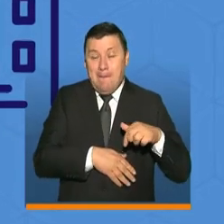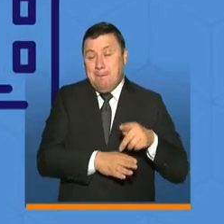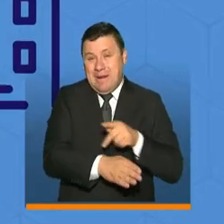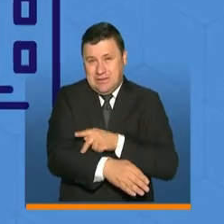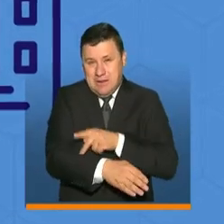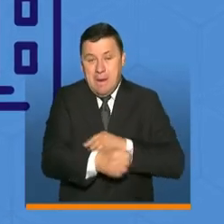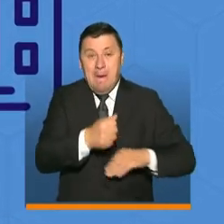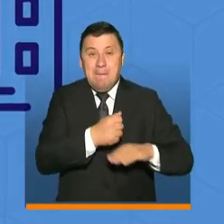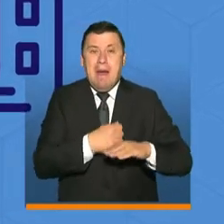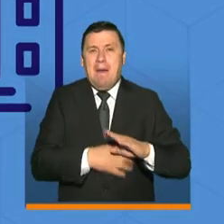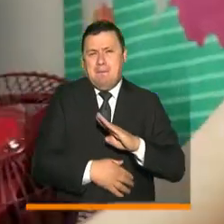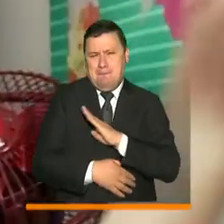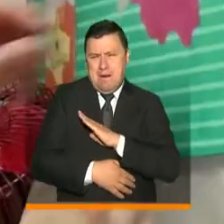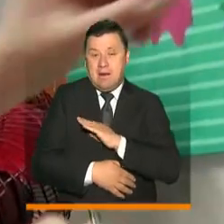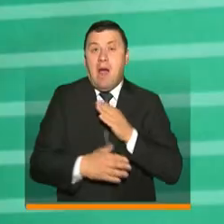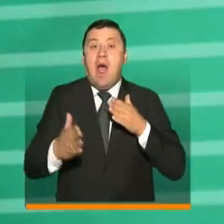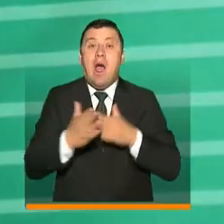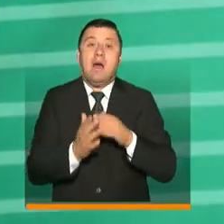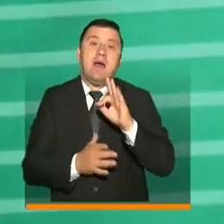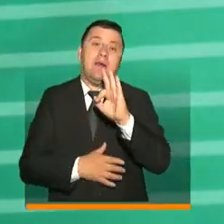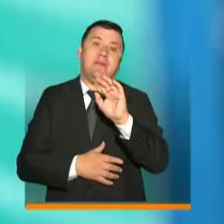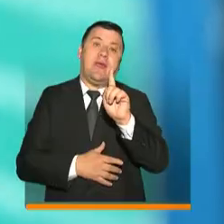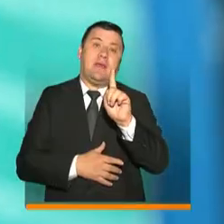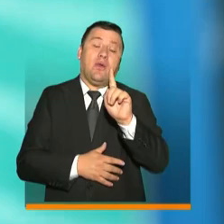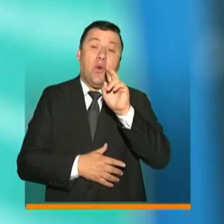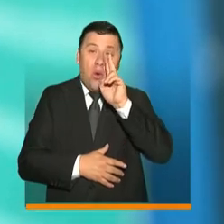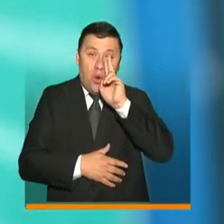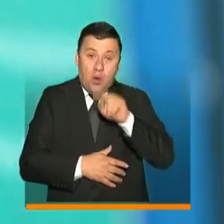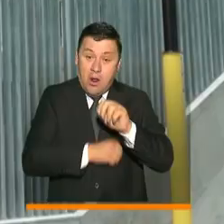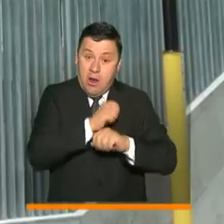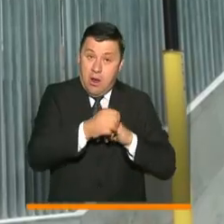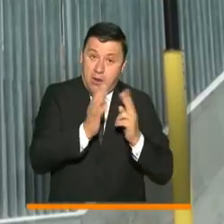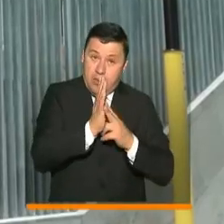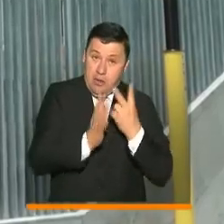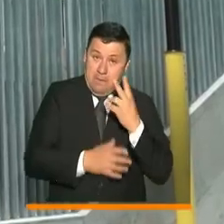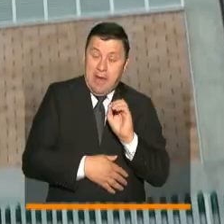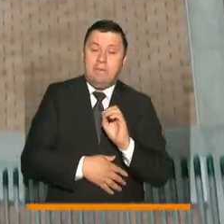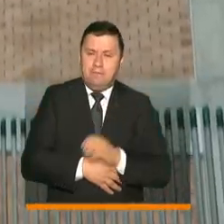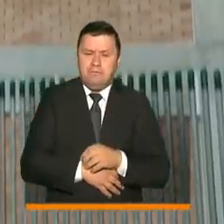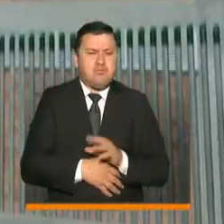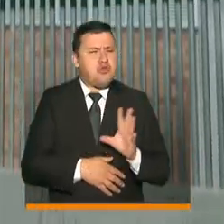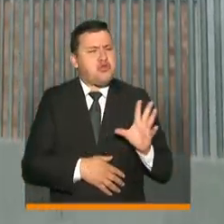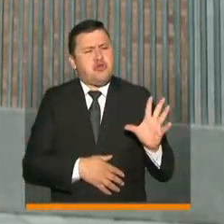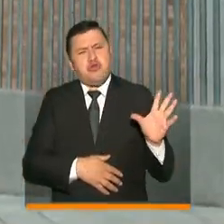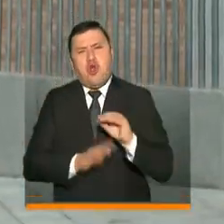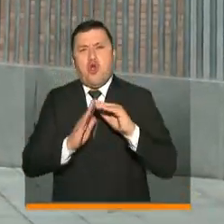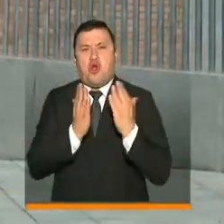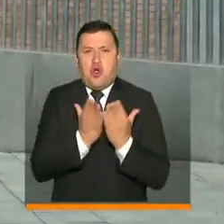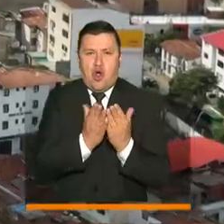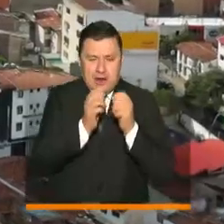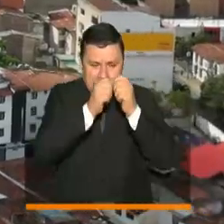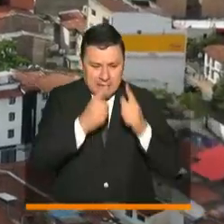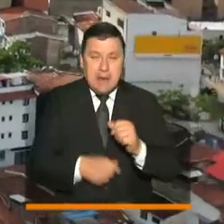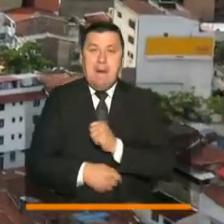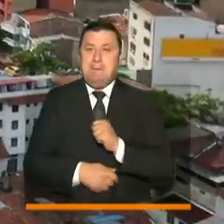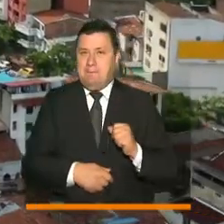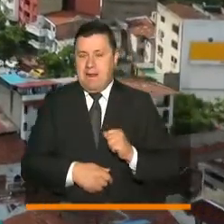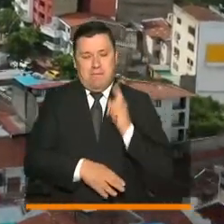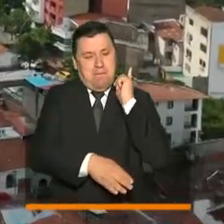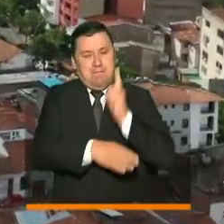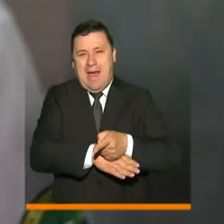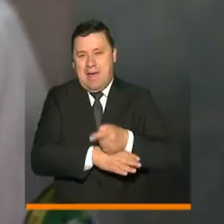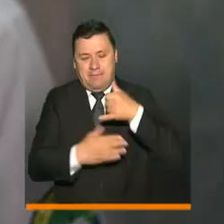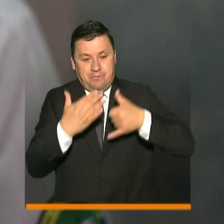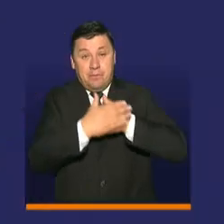preescolar, básica y media hasta el 31 de julio de 2020. Esta medida aplica para todos los colegios públicos y privados del país.